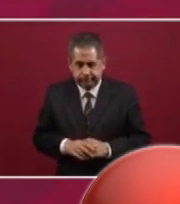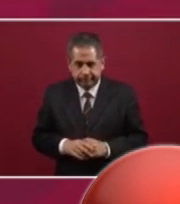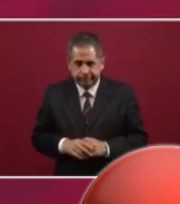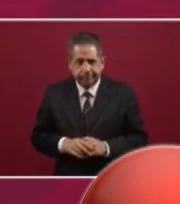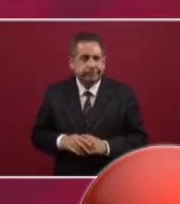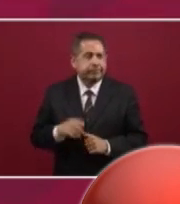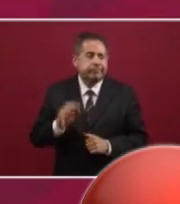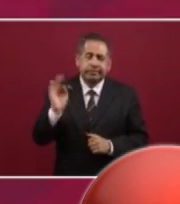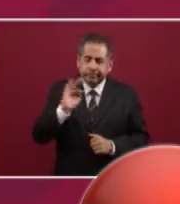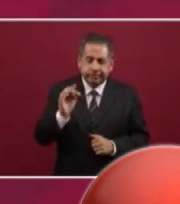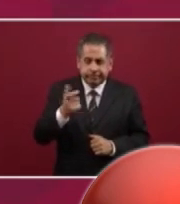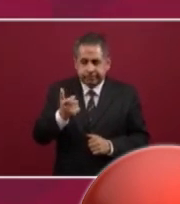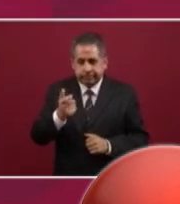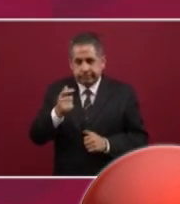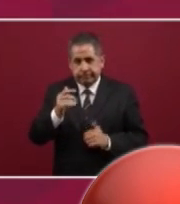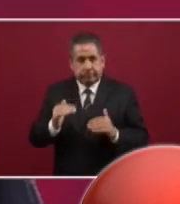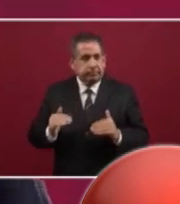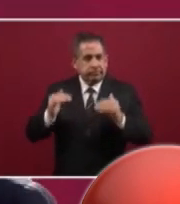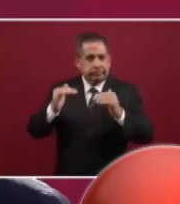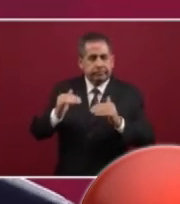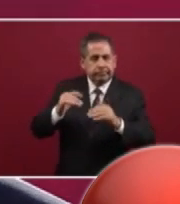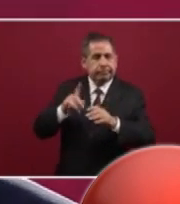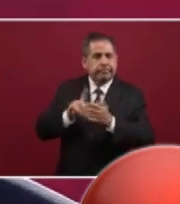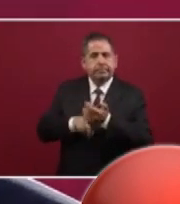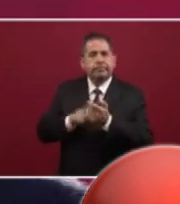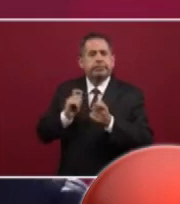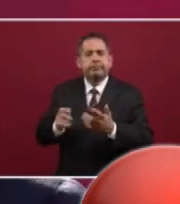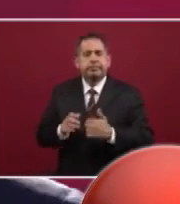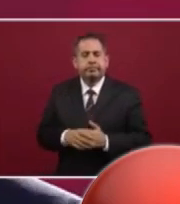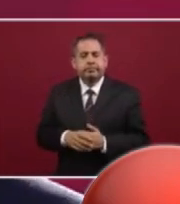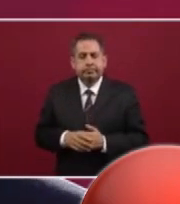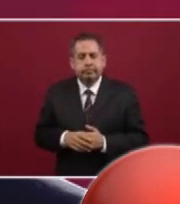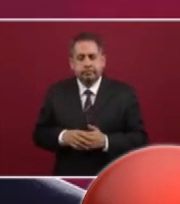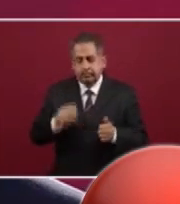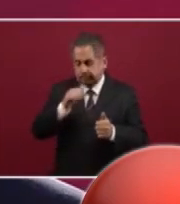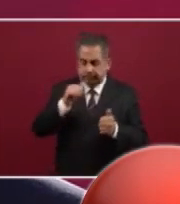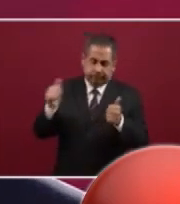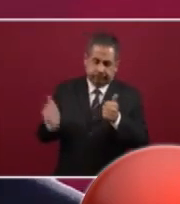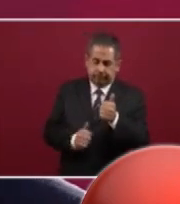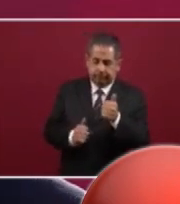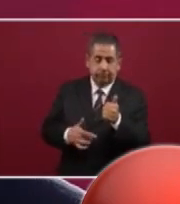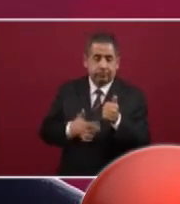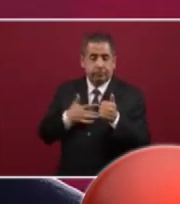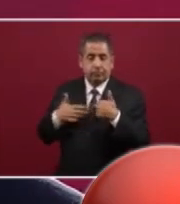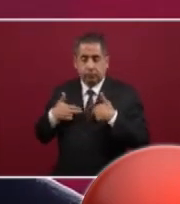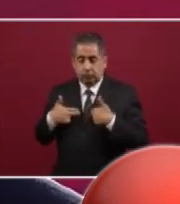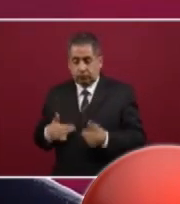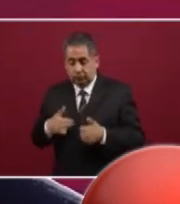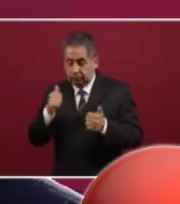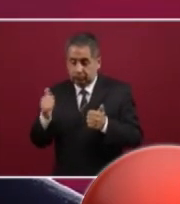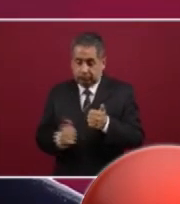material a rango supremo y subordináramos todo lo demás,